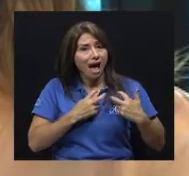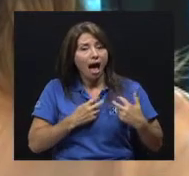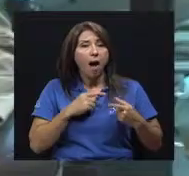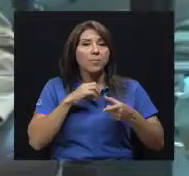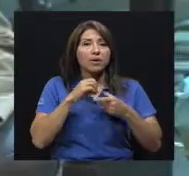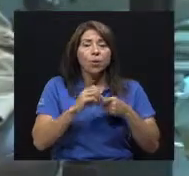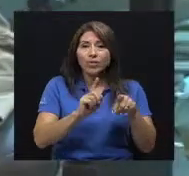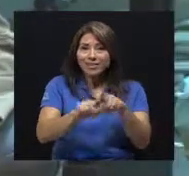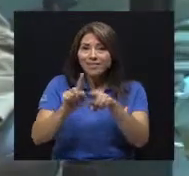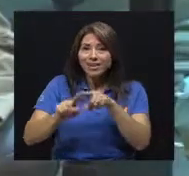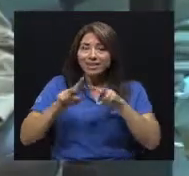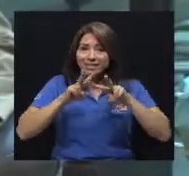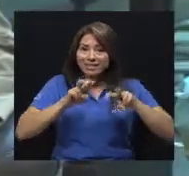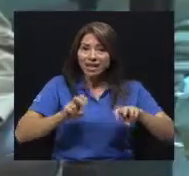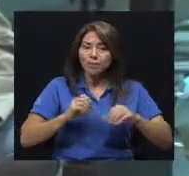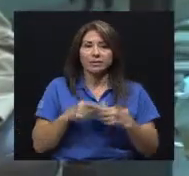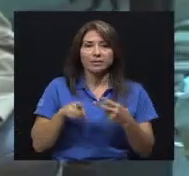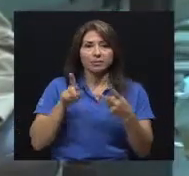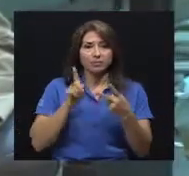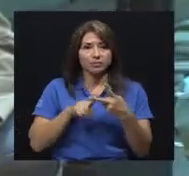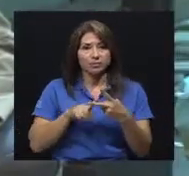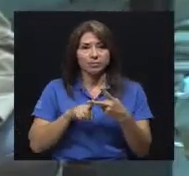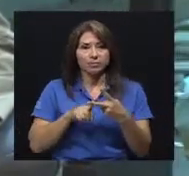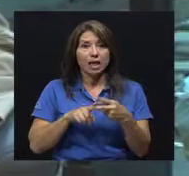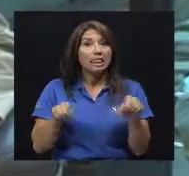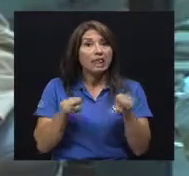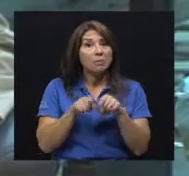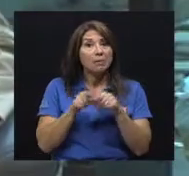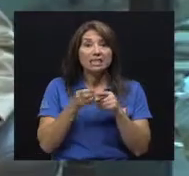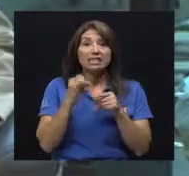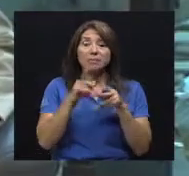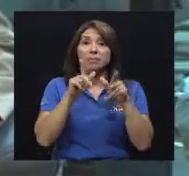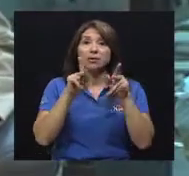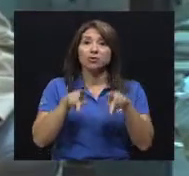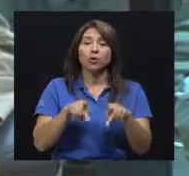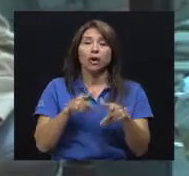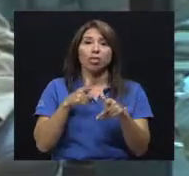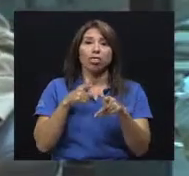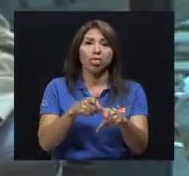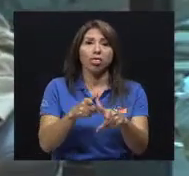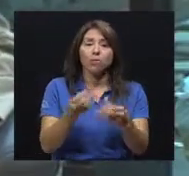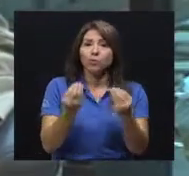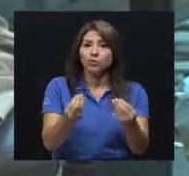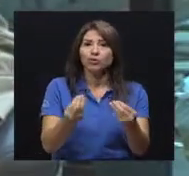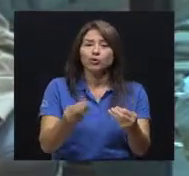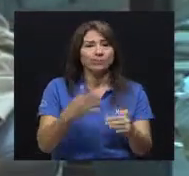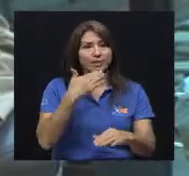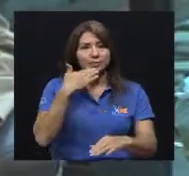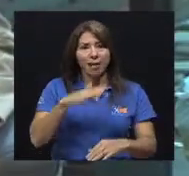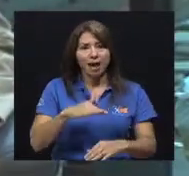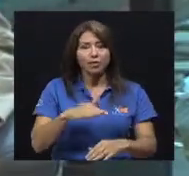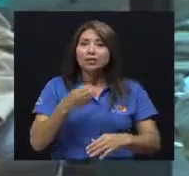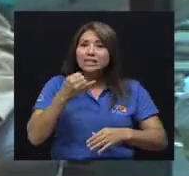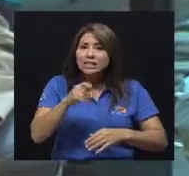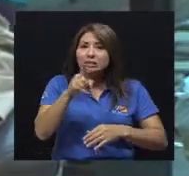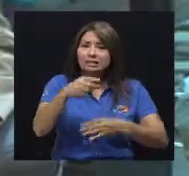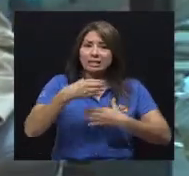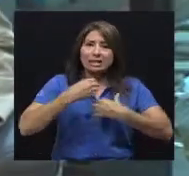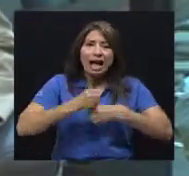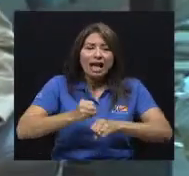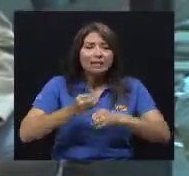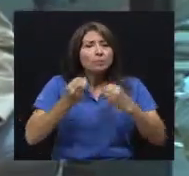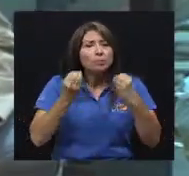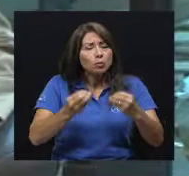corazón. Eso en primer lugar. En segundo lugar, los extremos también son malos. Es decir, hacer ejercicio en